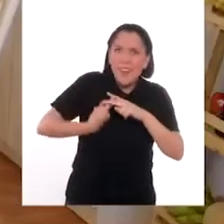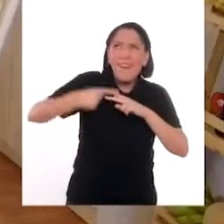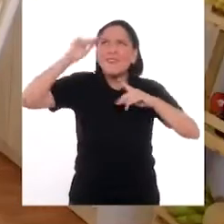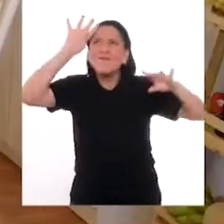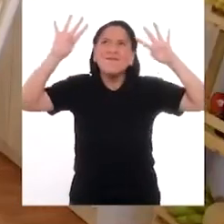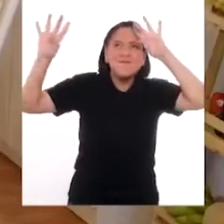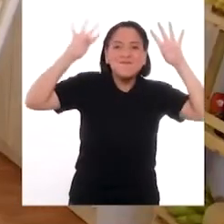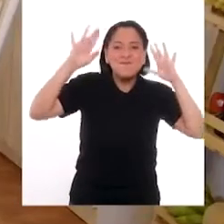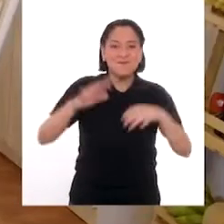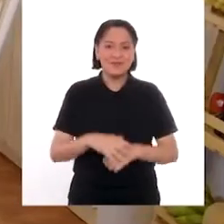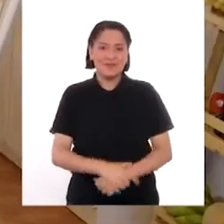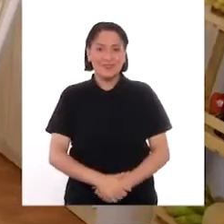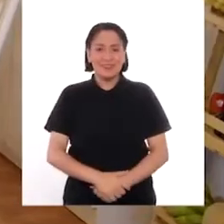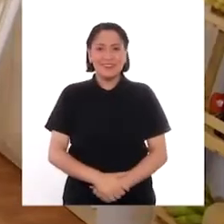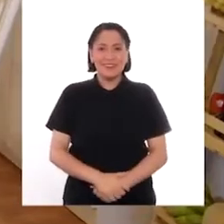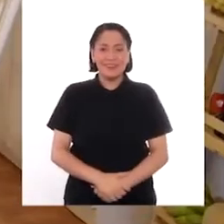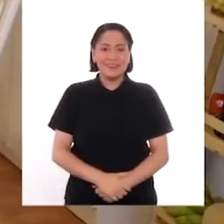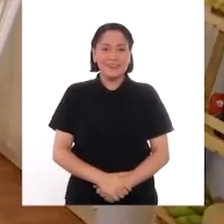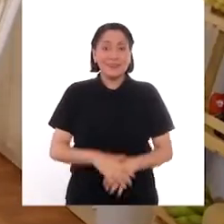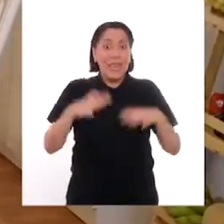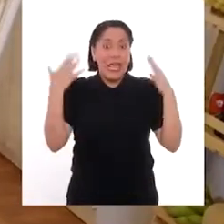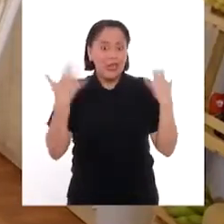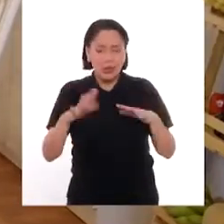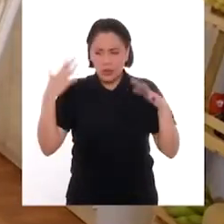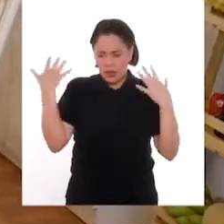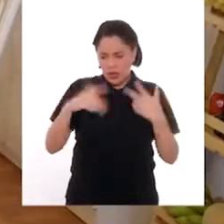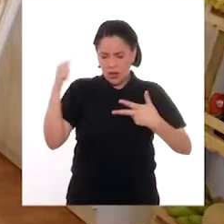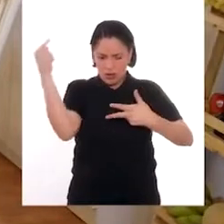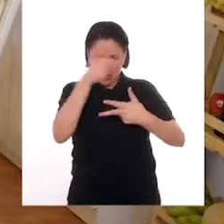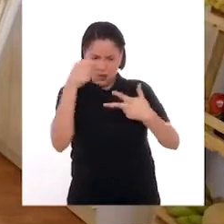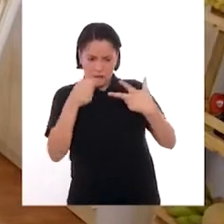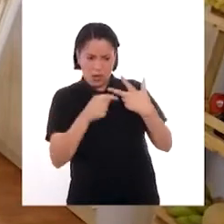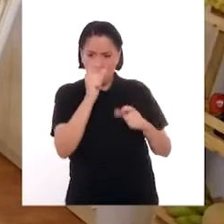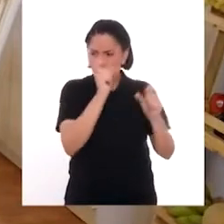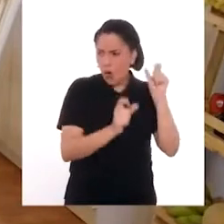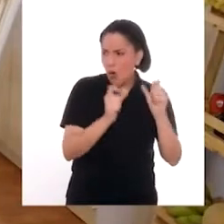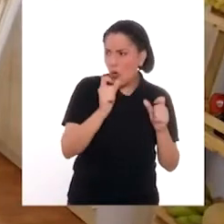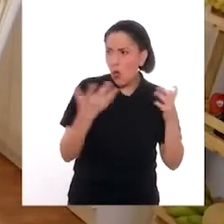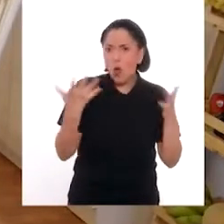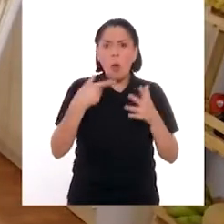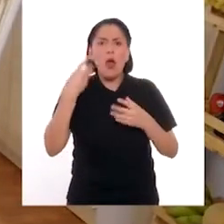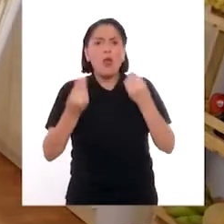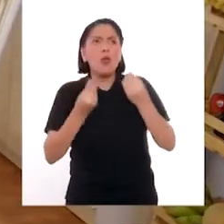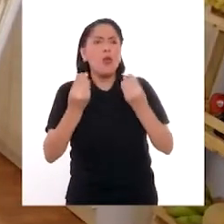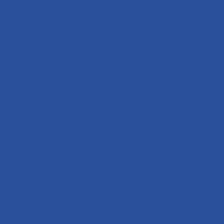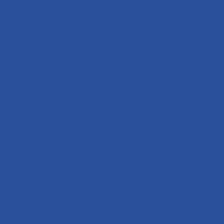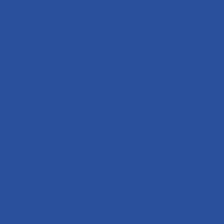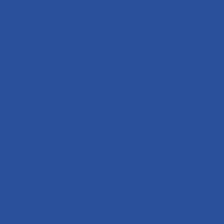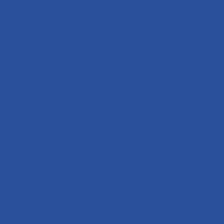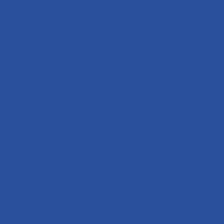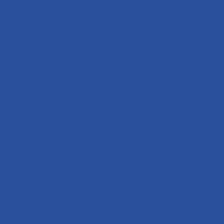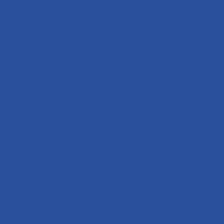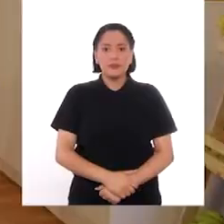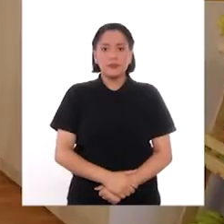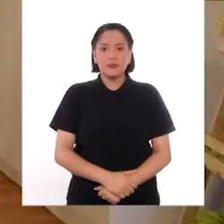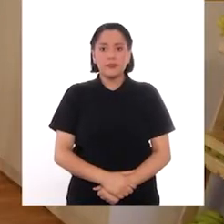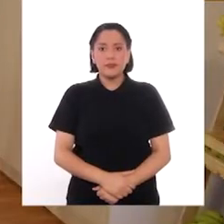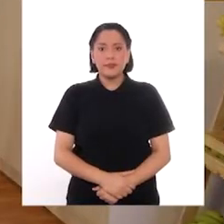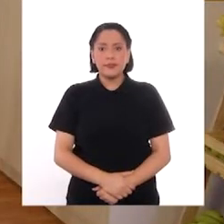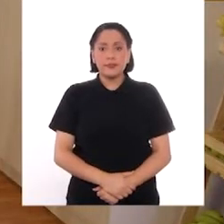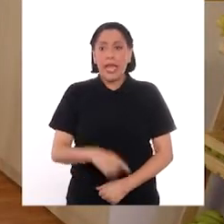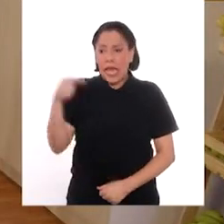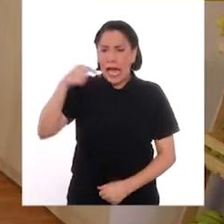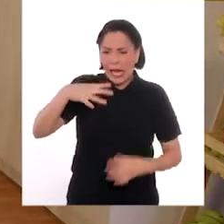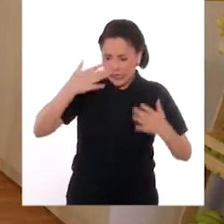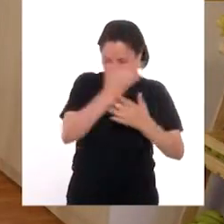crear. Ok, entonces, ya, tenemos 3 personajes. Sí, hay que buscarlo. ¿Qué color?